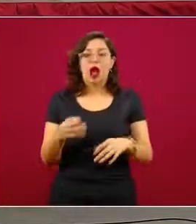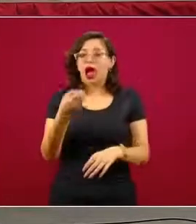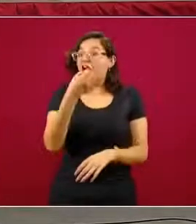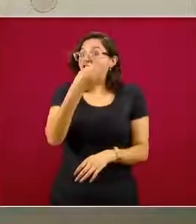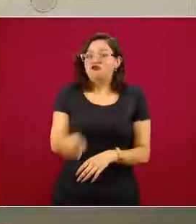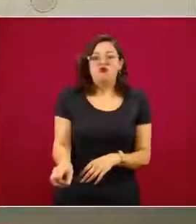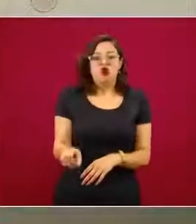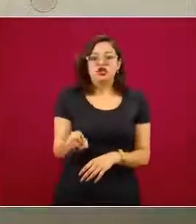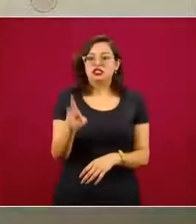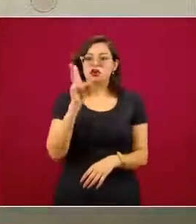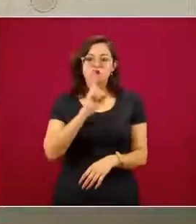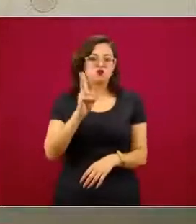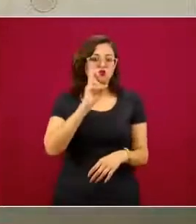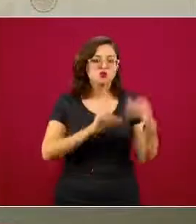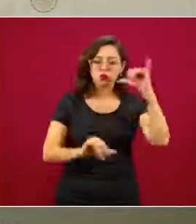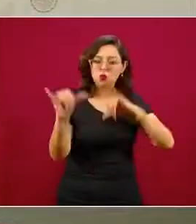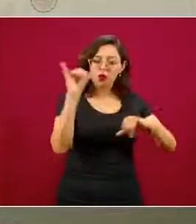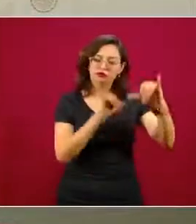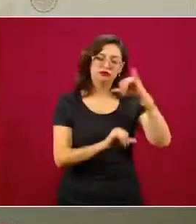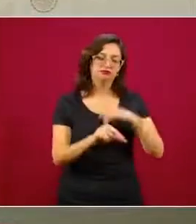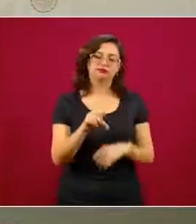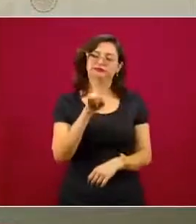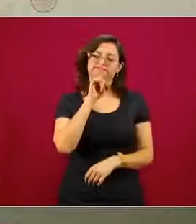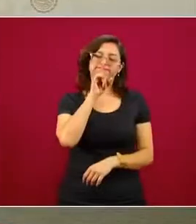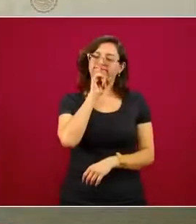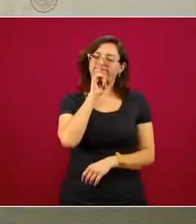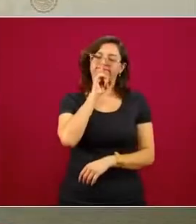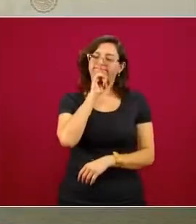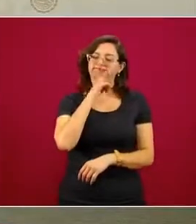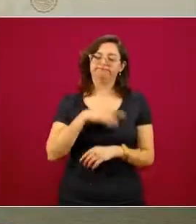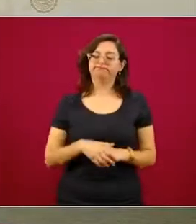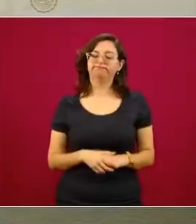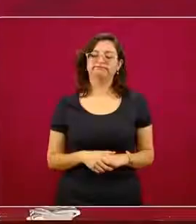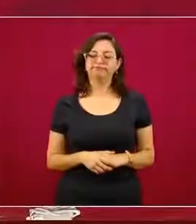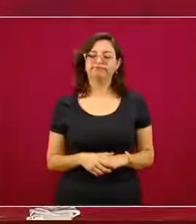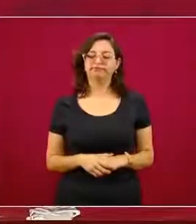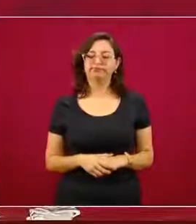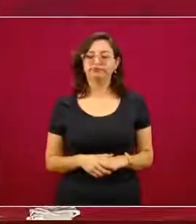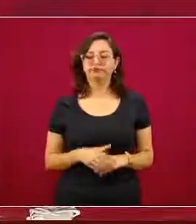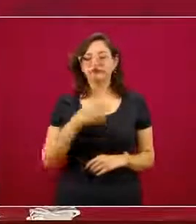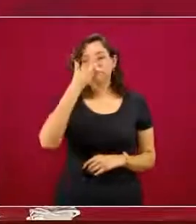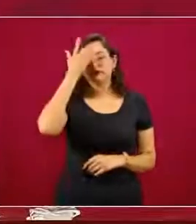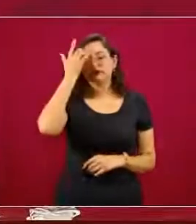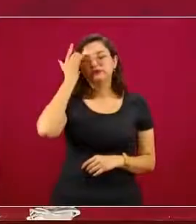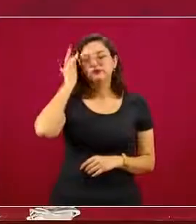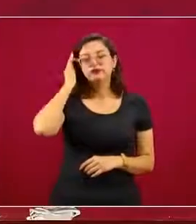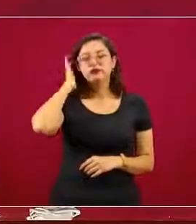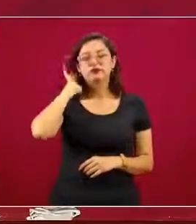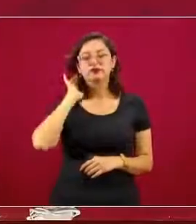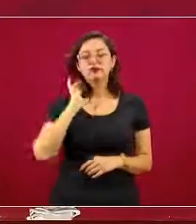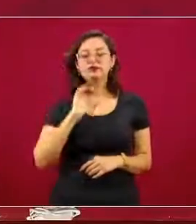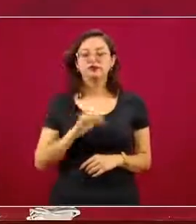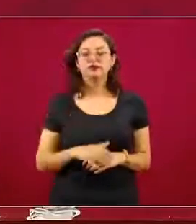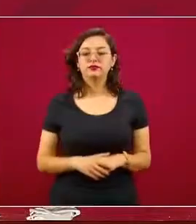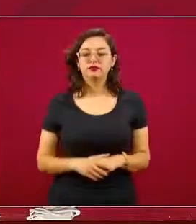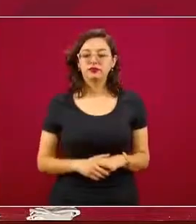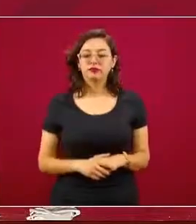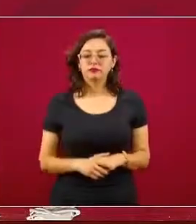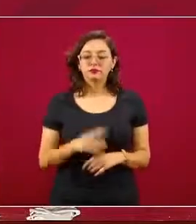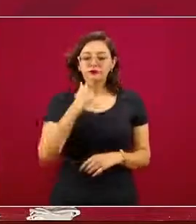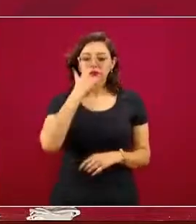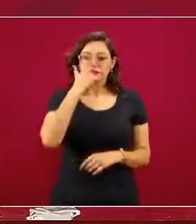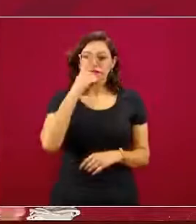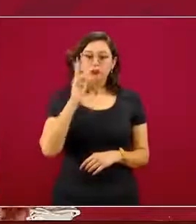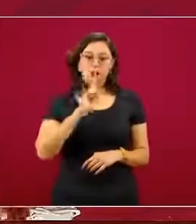las pruebas solucionaran todo, porque no lo solucionan. Y la interpretación de las pruebas, en eso sí no me detengo hoy, porque es